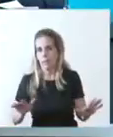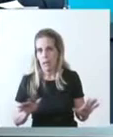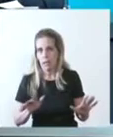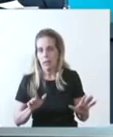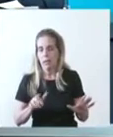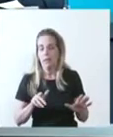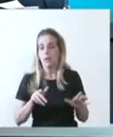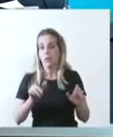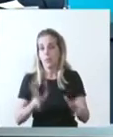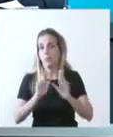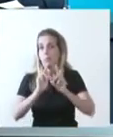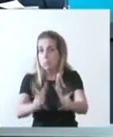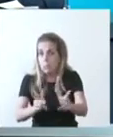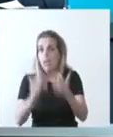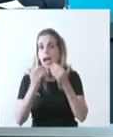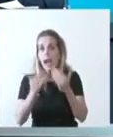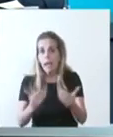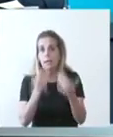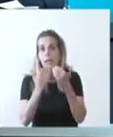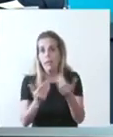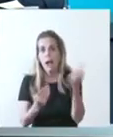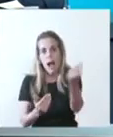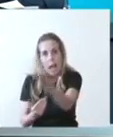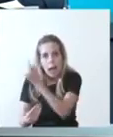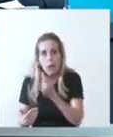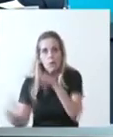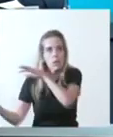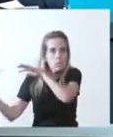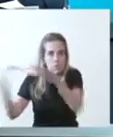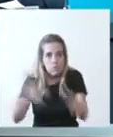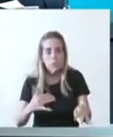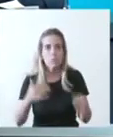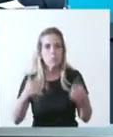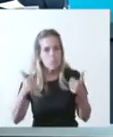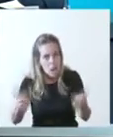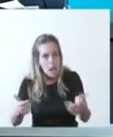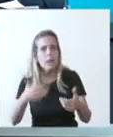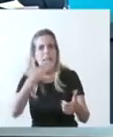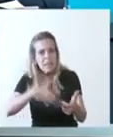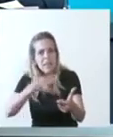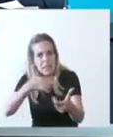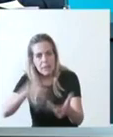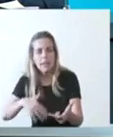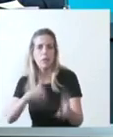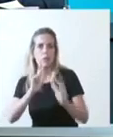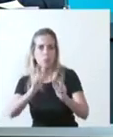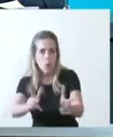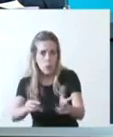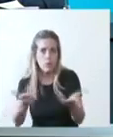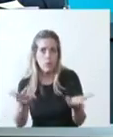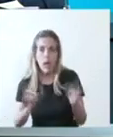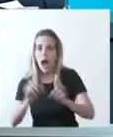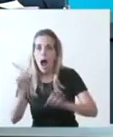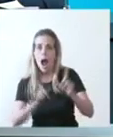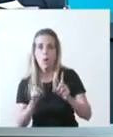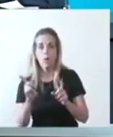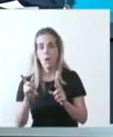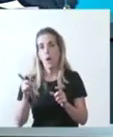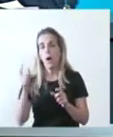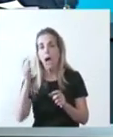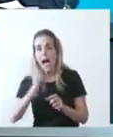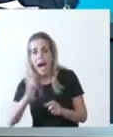Así que dicho esto, agradeciéndole a todos la buena predisposición, la comprensión. Yo no sé si quiere decir algo